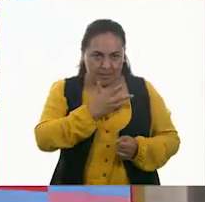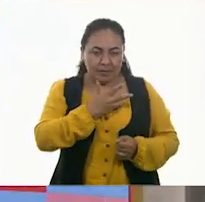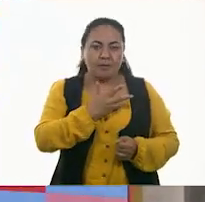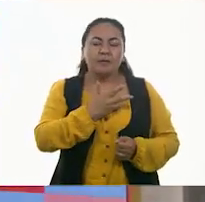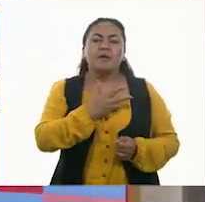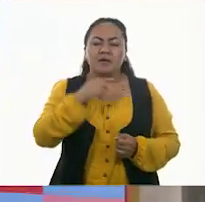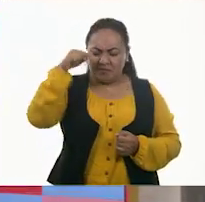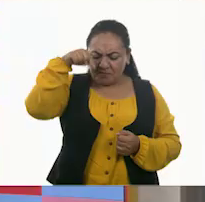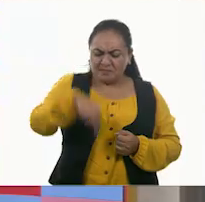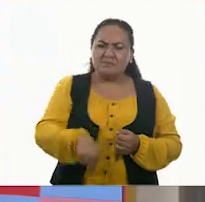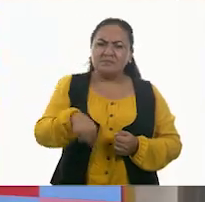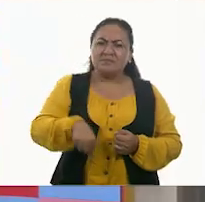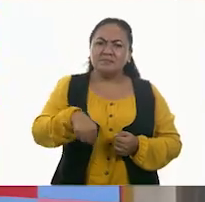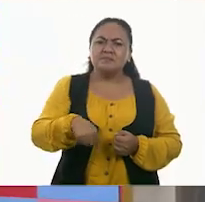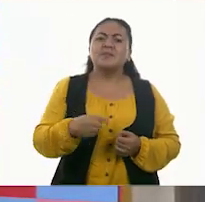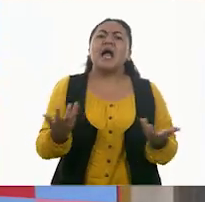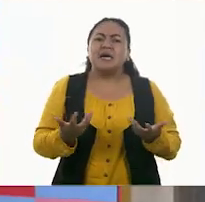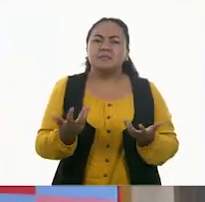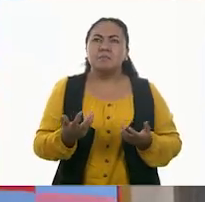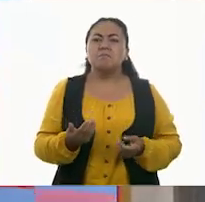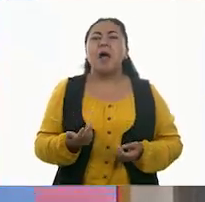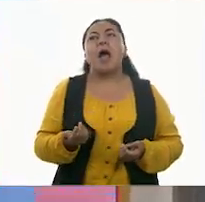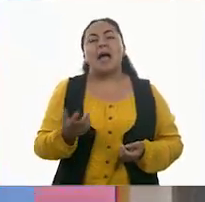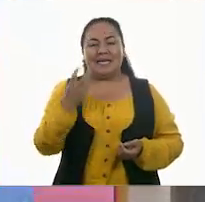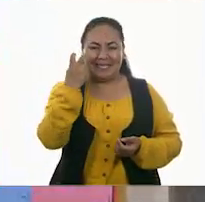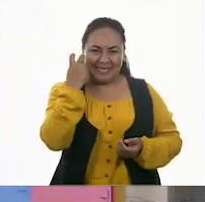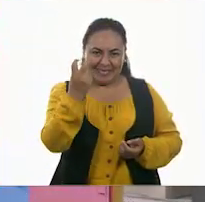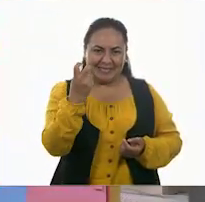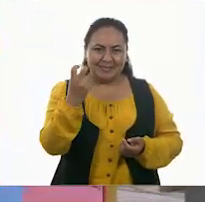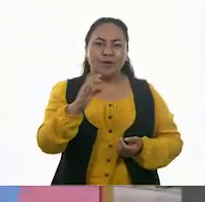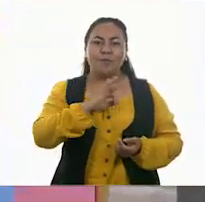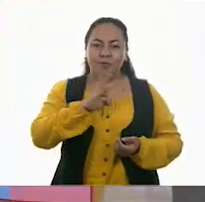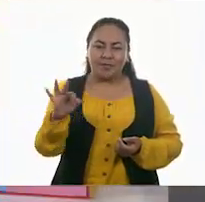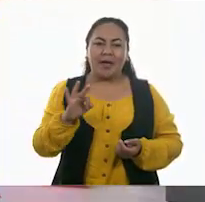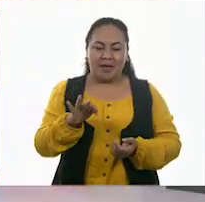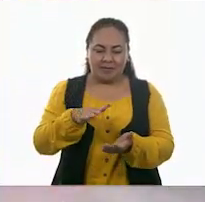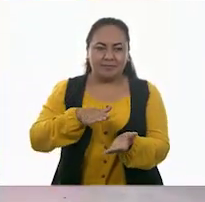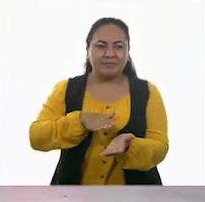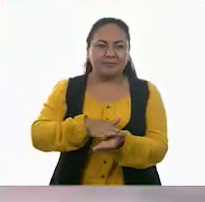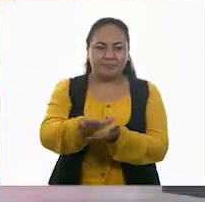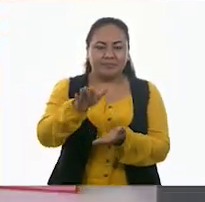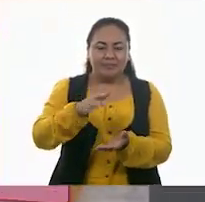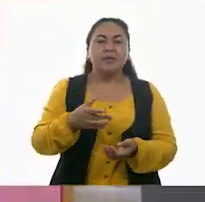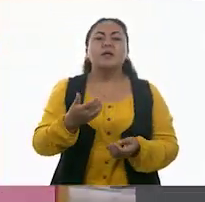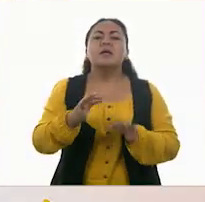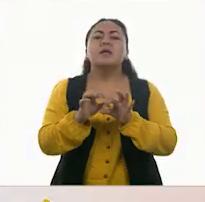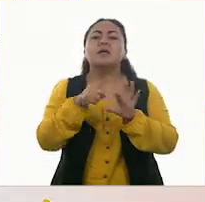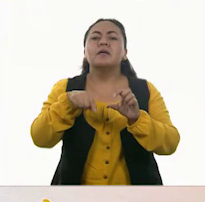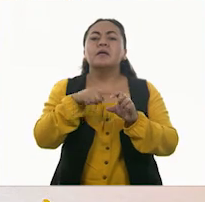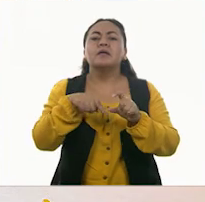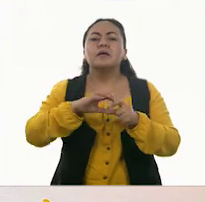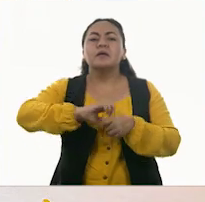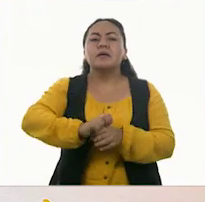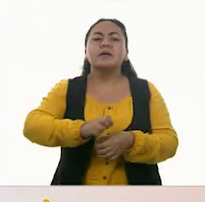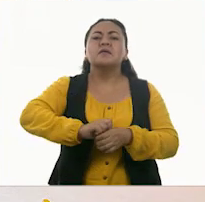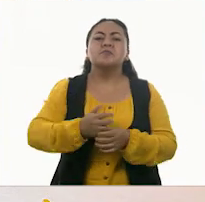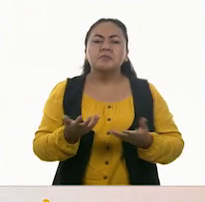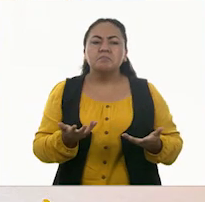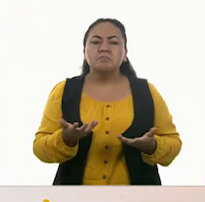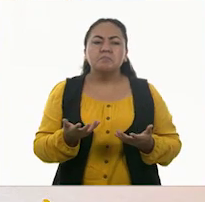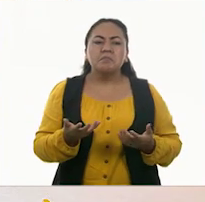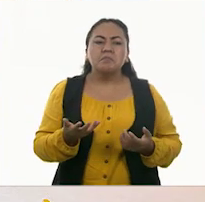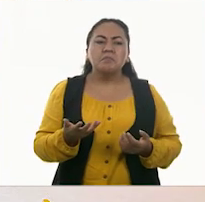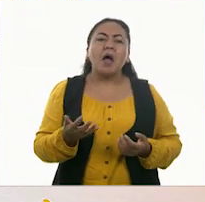piso? ¿Qué puedo hacer con él? Rodarlo. Excelente. Lo ruedo. ¿Y la taparrosca? ¿Puedo